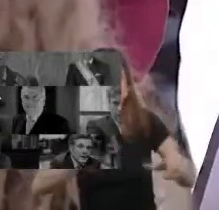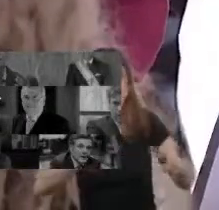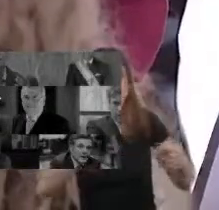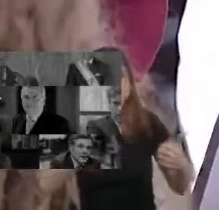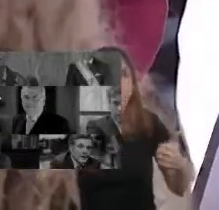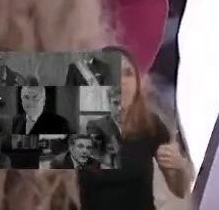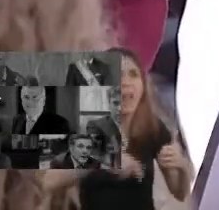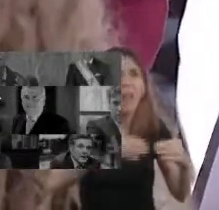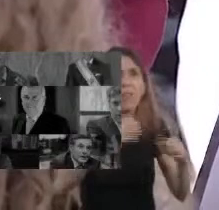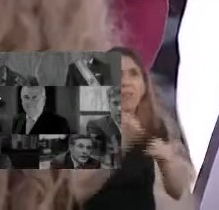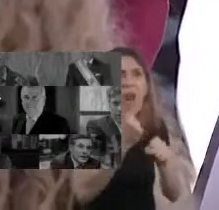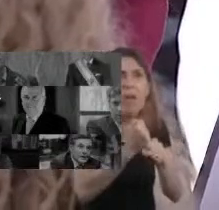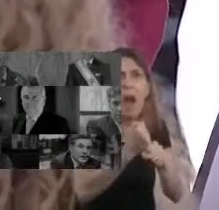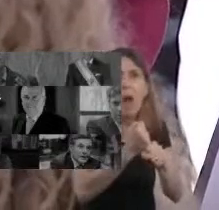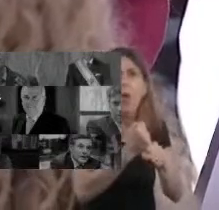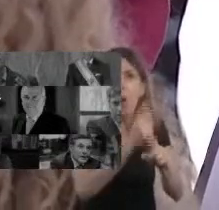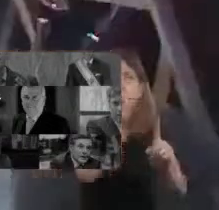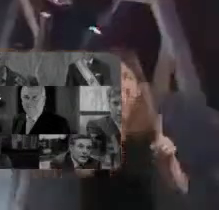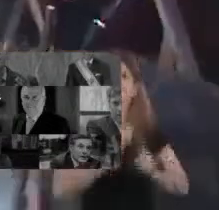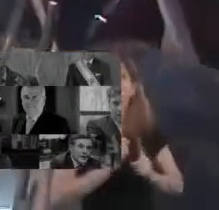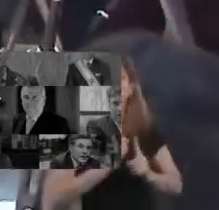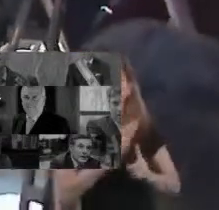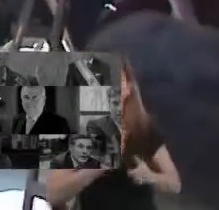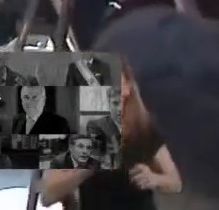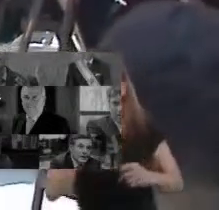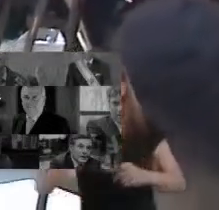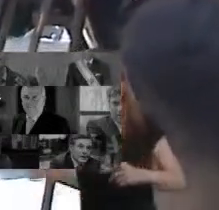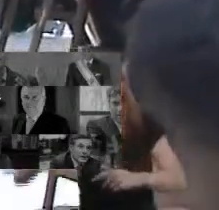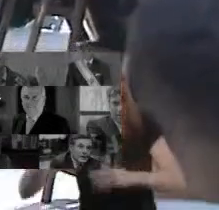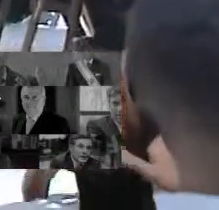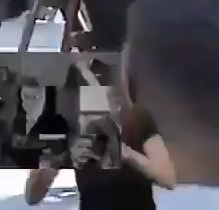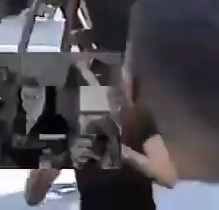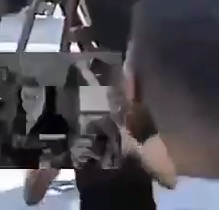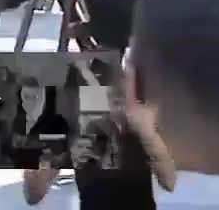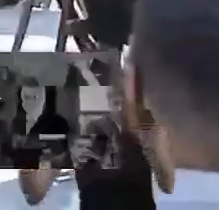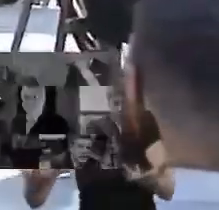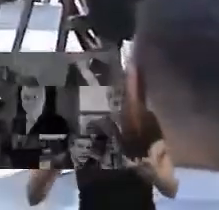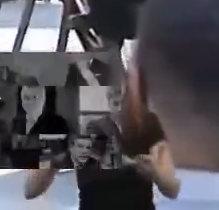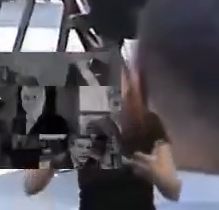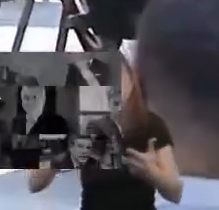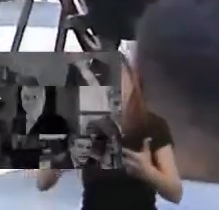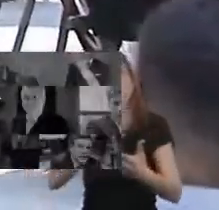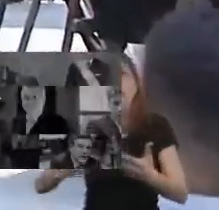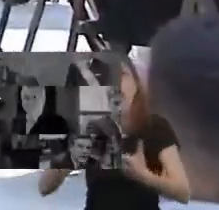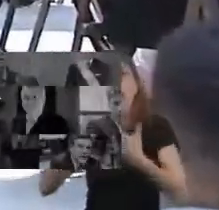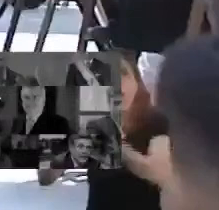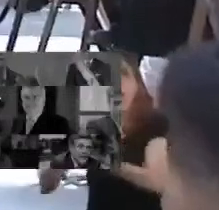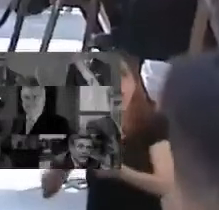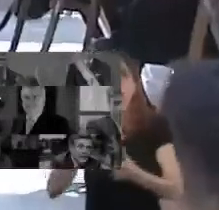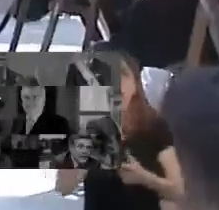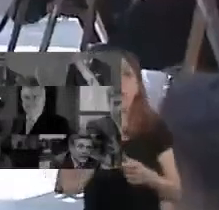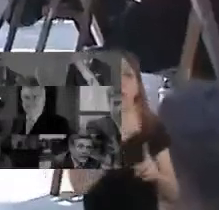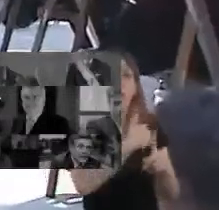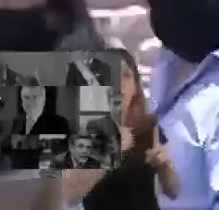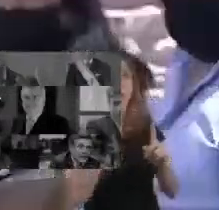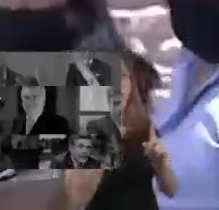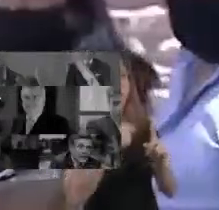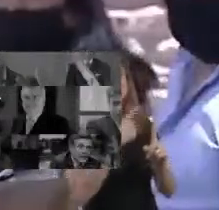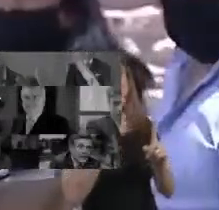se quede sin la asistencia del Estado. Vamos a volver para que la madre que atendió a sus hijos tenga el reconocimiento que el